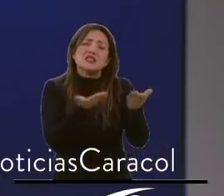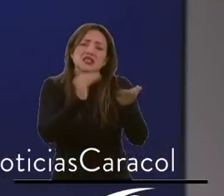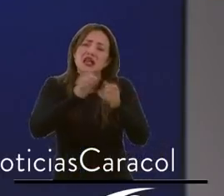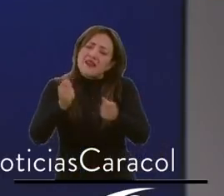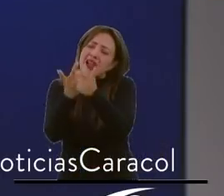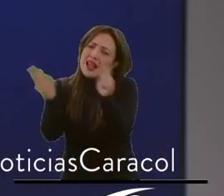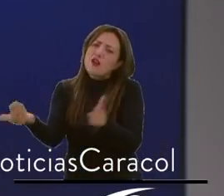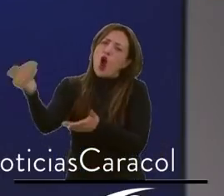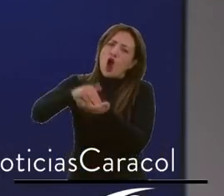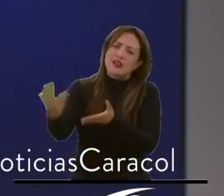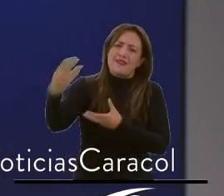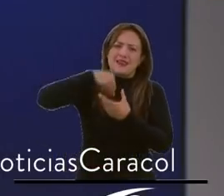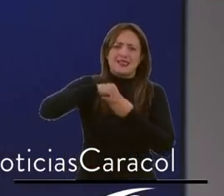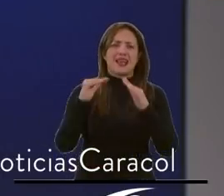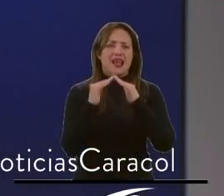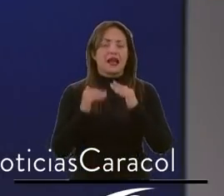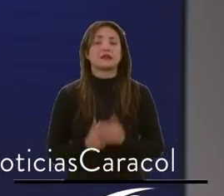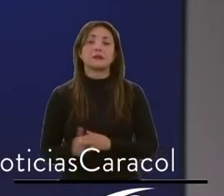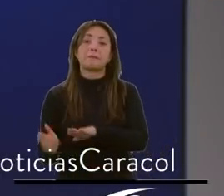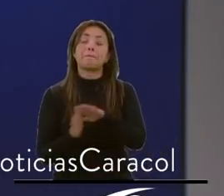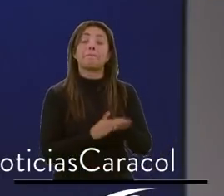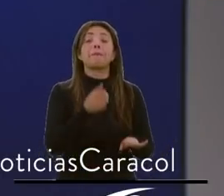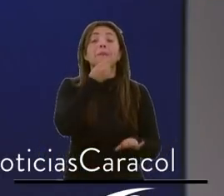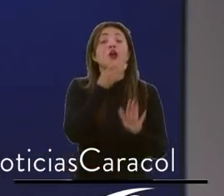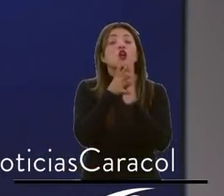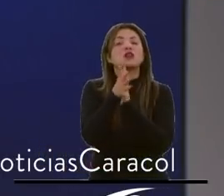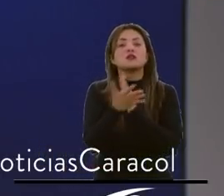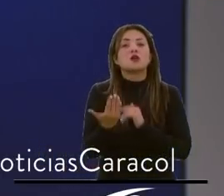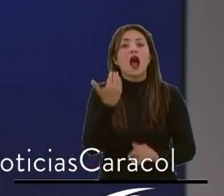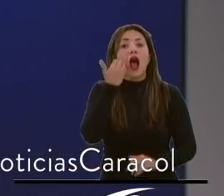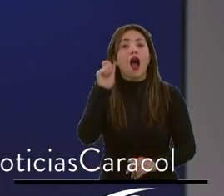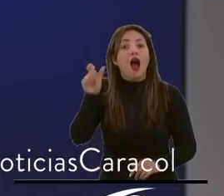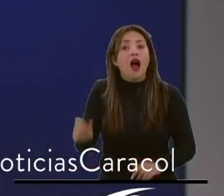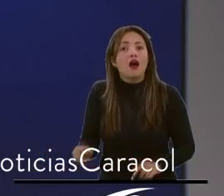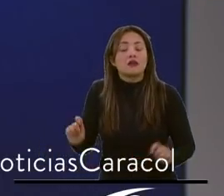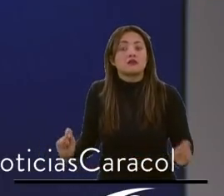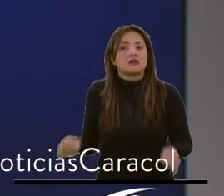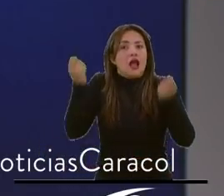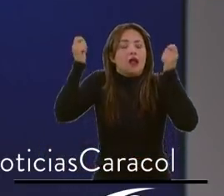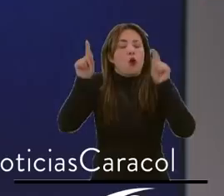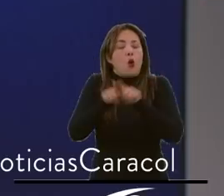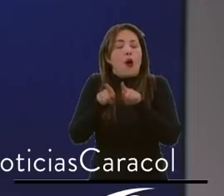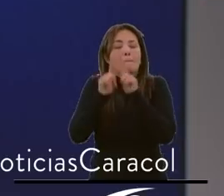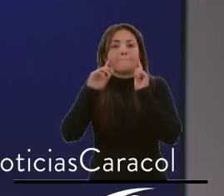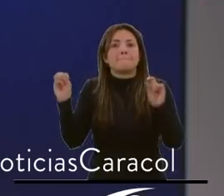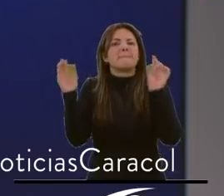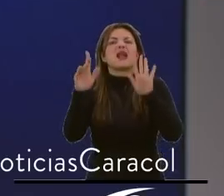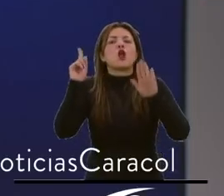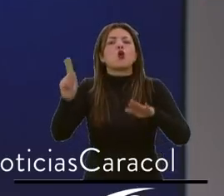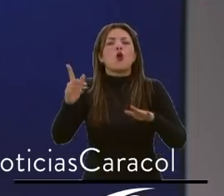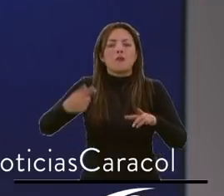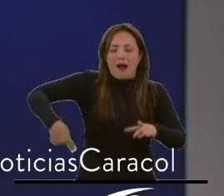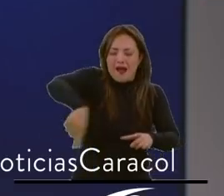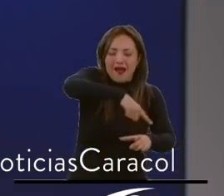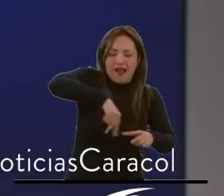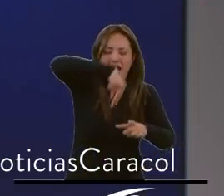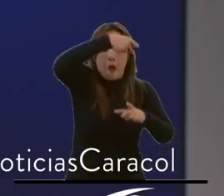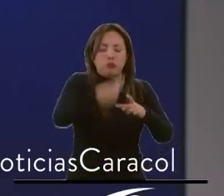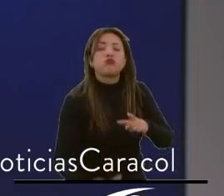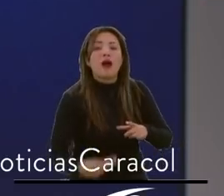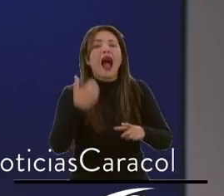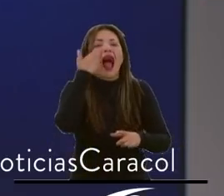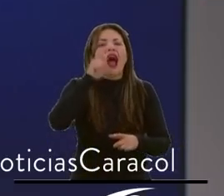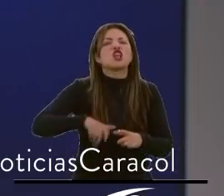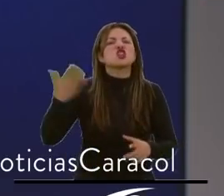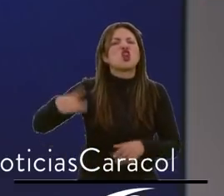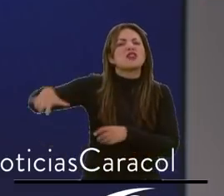En otras noticias, una mujer sobrevivió de milagro luego de caer a una alcantarilla en la vía Barranca Bermeja, Bucaramanga. Ella fue rescatada luego de pasar